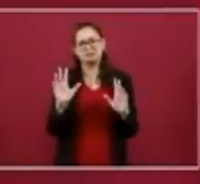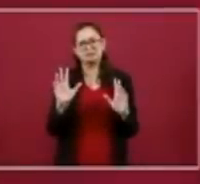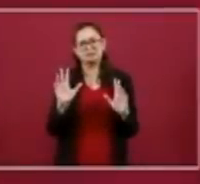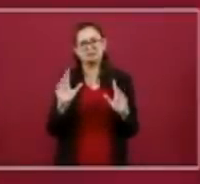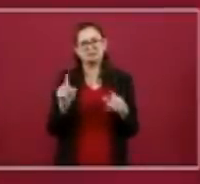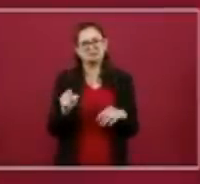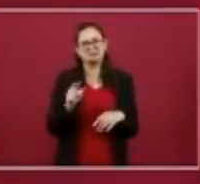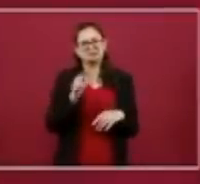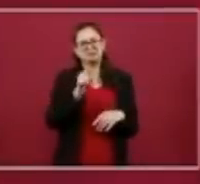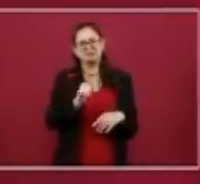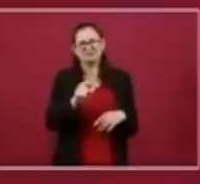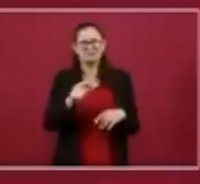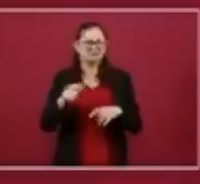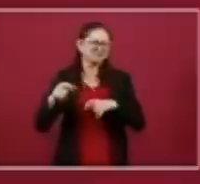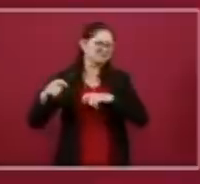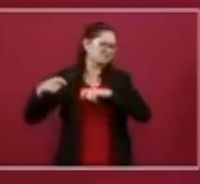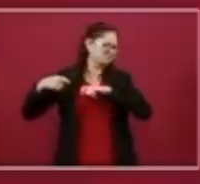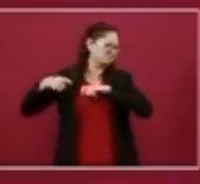con una tradición